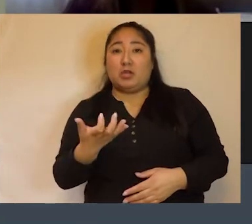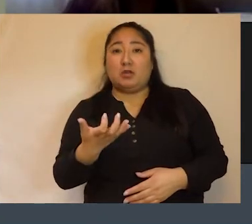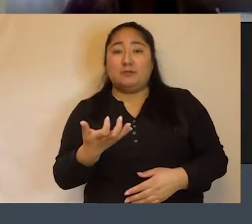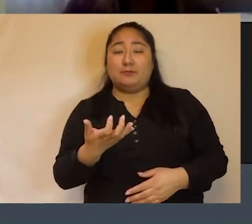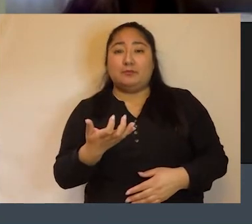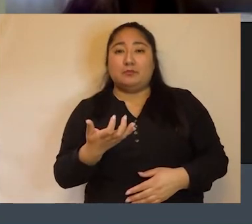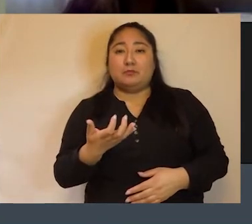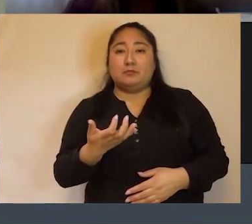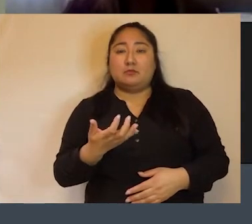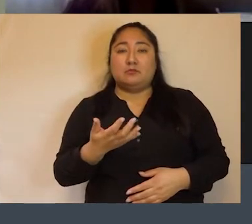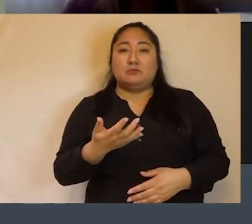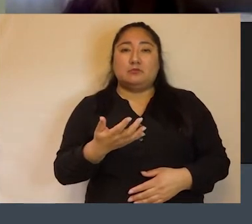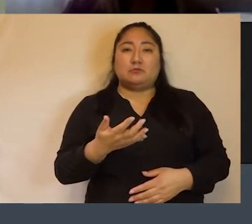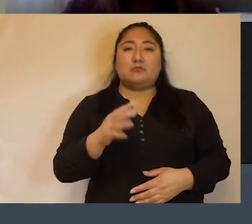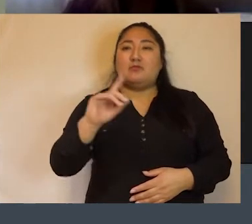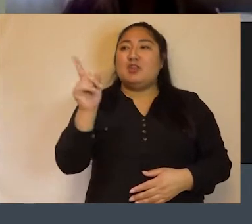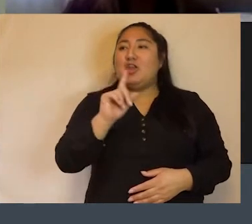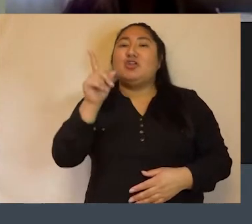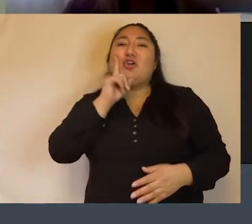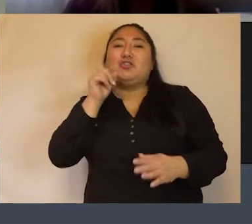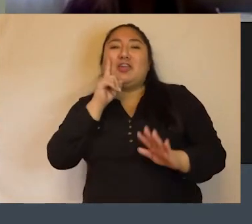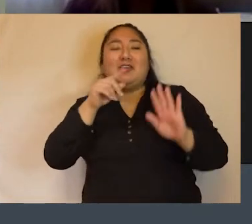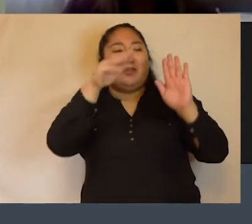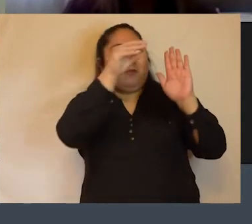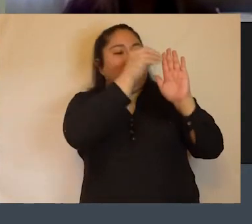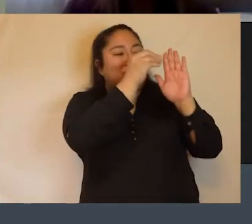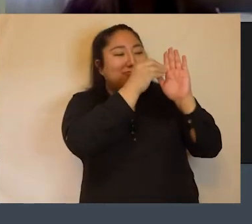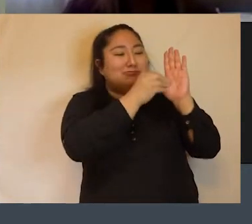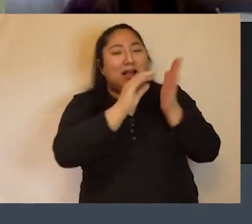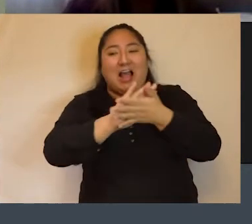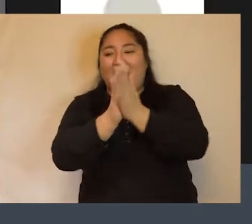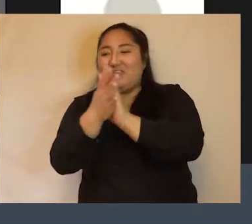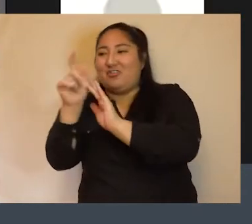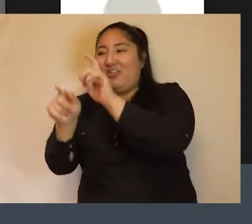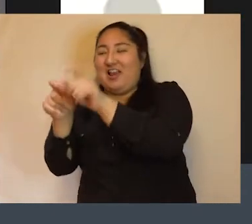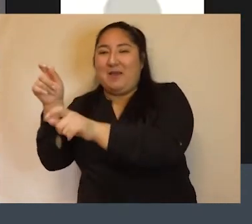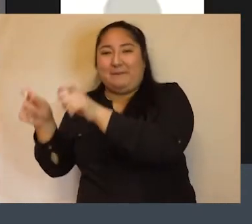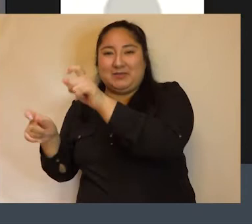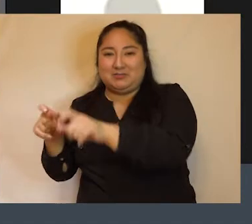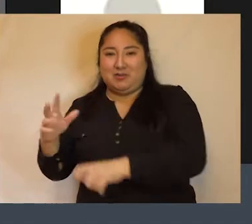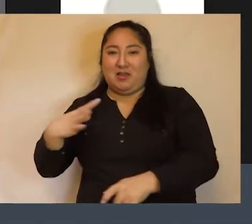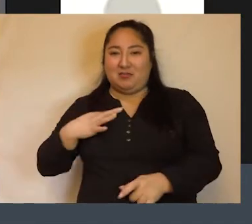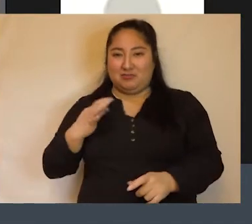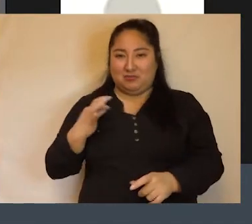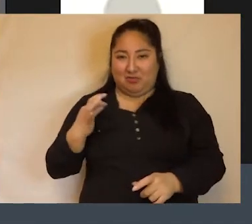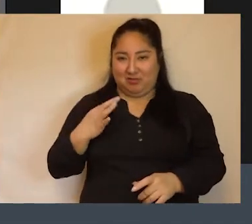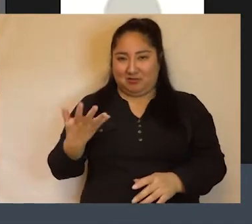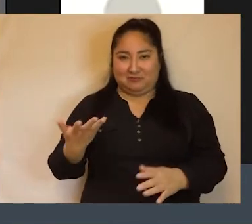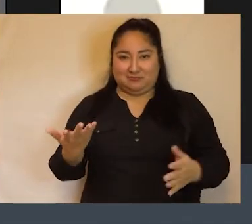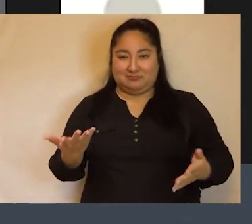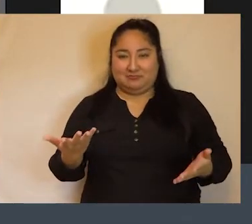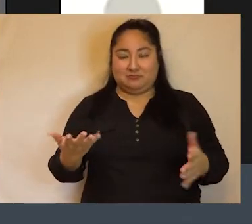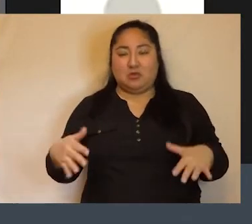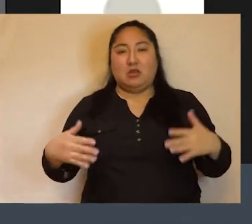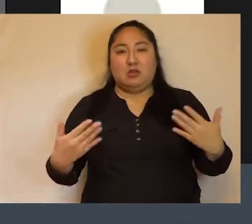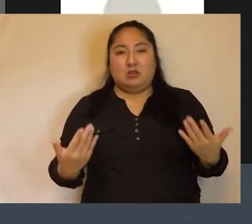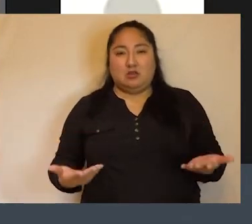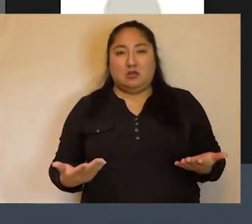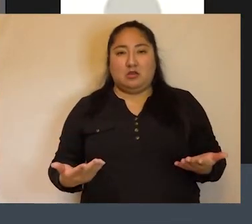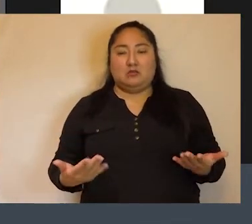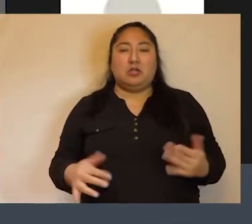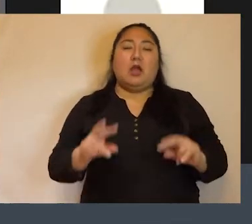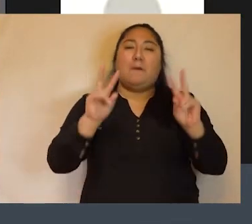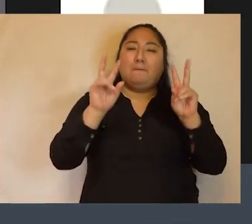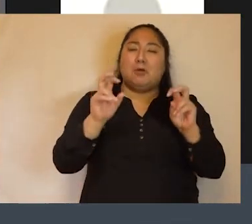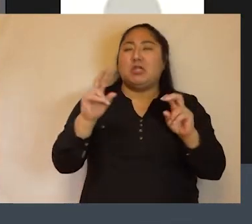sí, porque no contiene a todas las personas, a todos los ciudadanos,